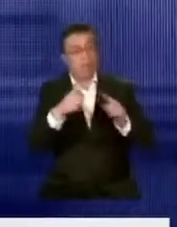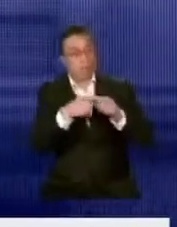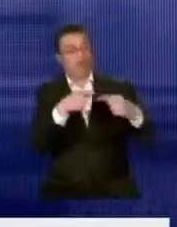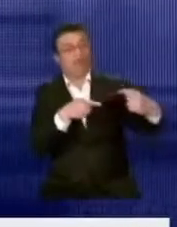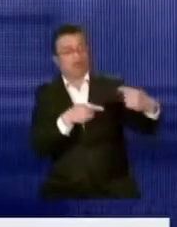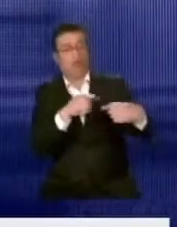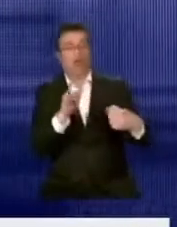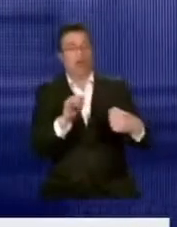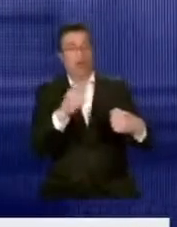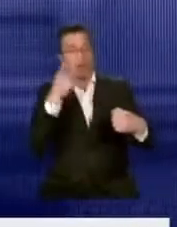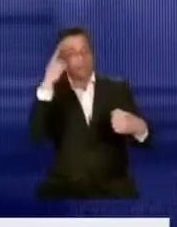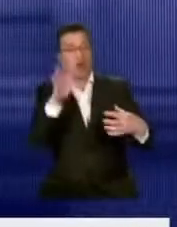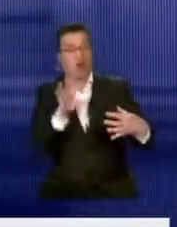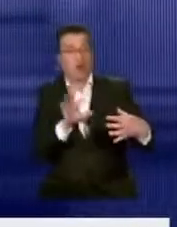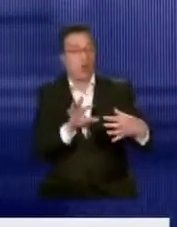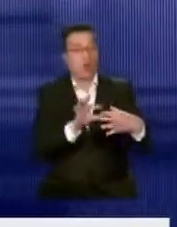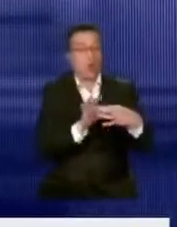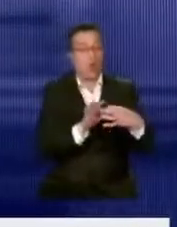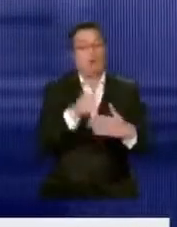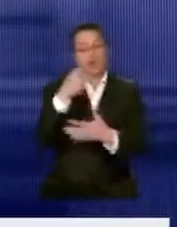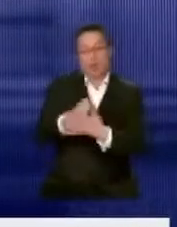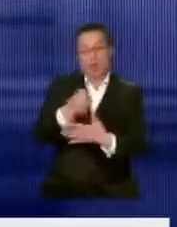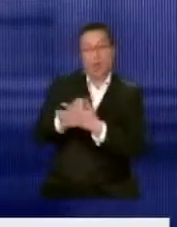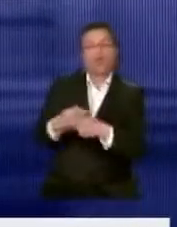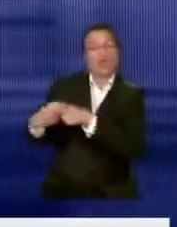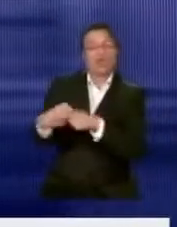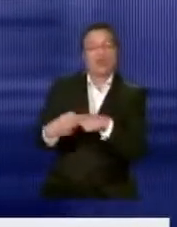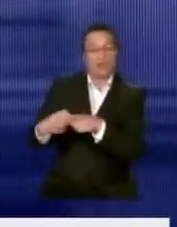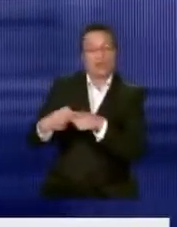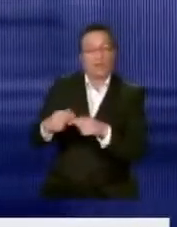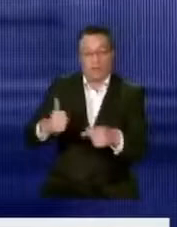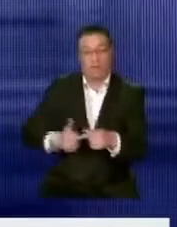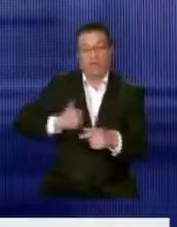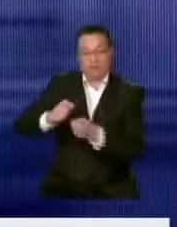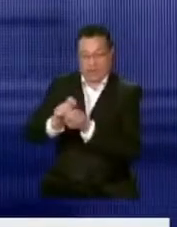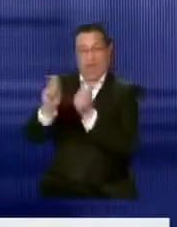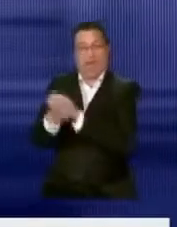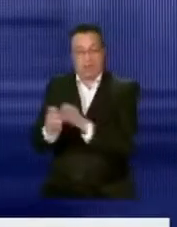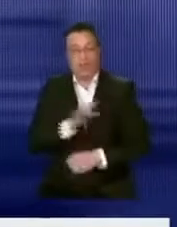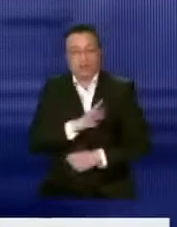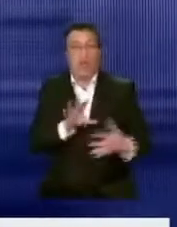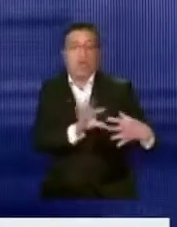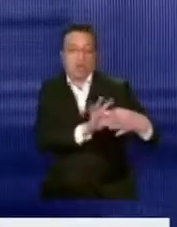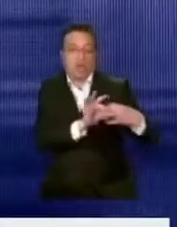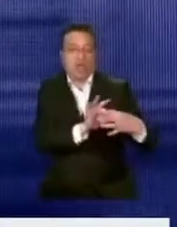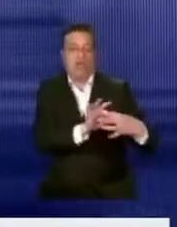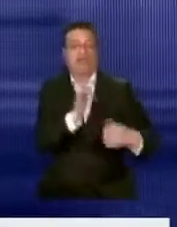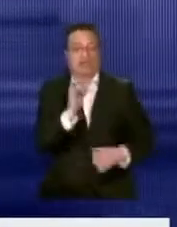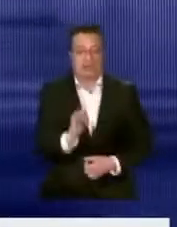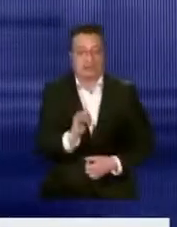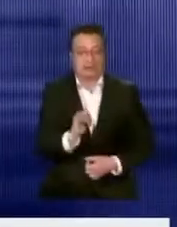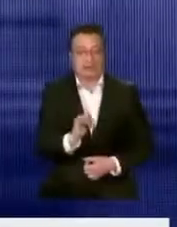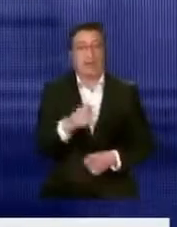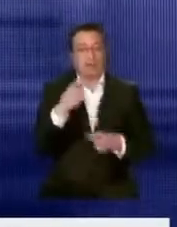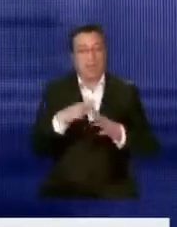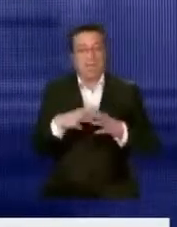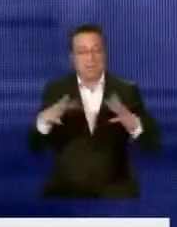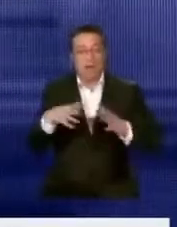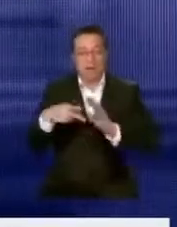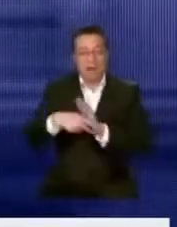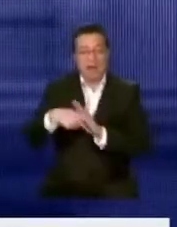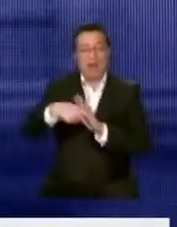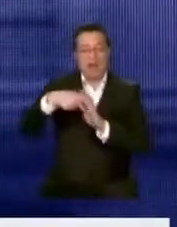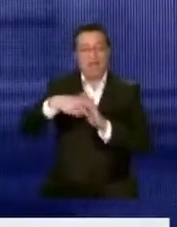aspectos, pero nos une y nos ha unido en la lucha social la voluntad por transformar Chile. Por transformar Chile y por ir hacia mayores niveles